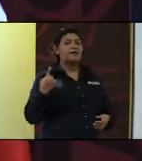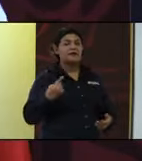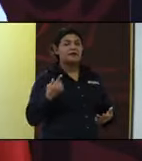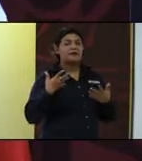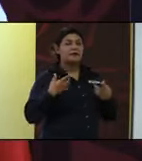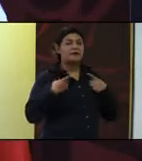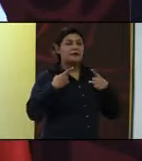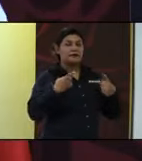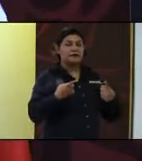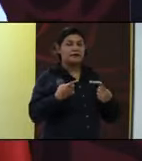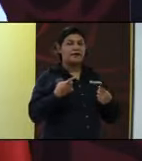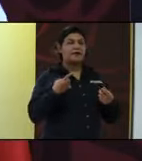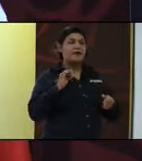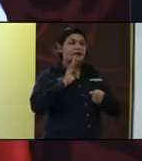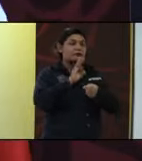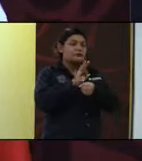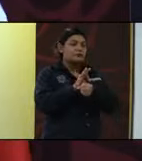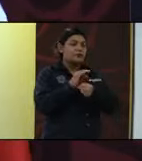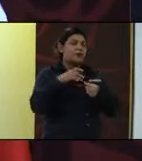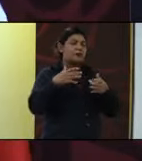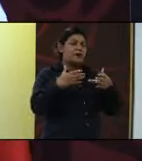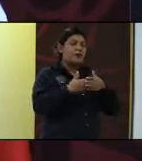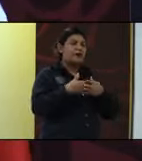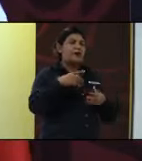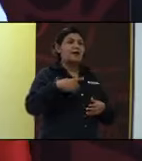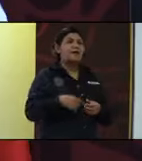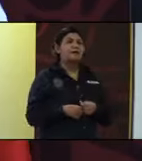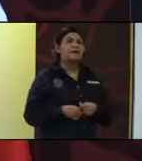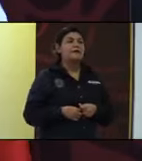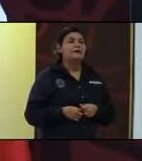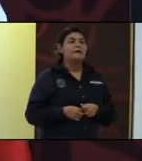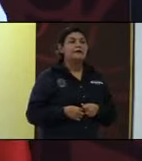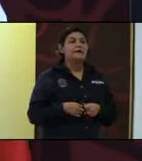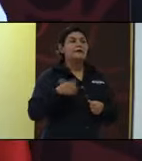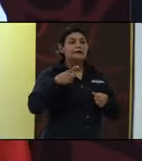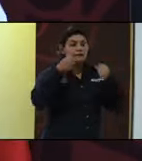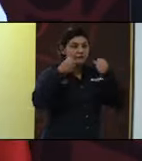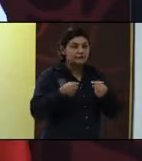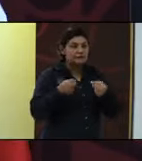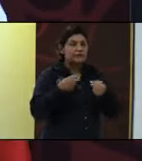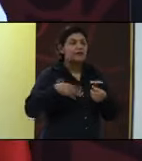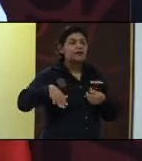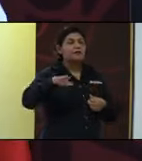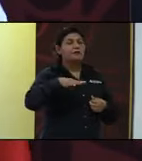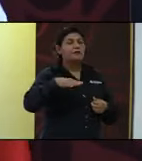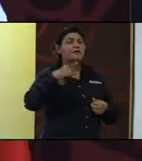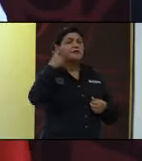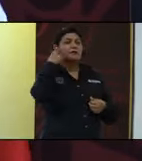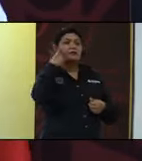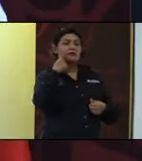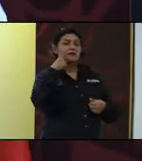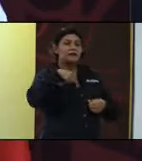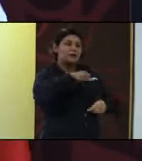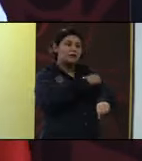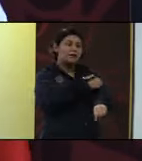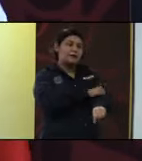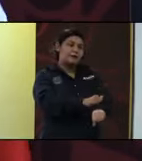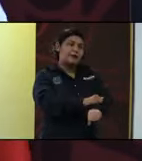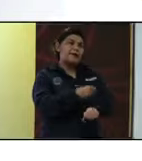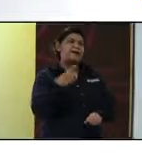dará resguardo, refugio temporal y seguridad a todas nuestras mujeres de Altamira